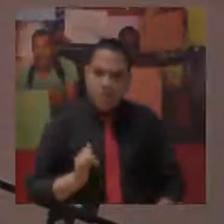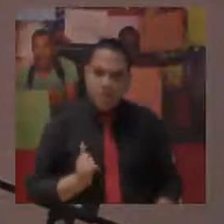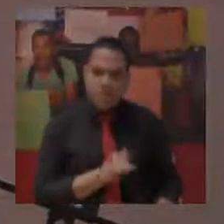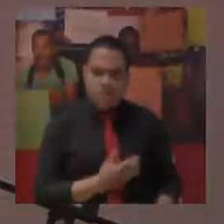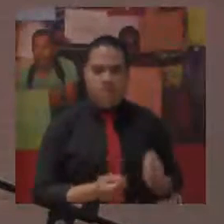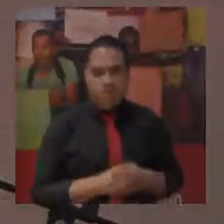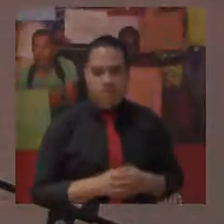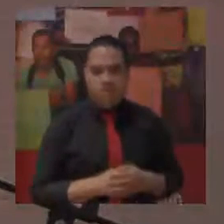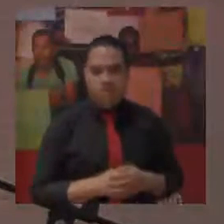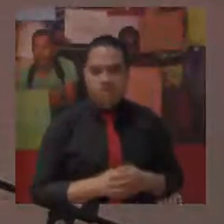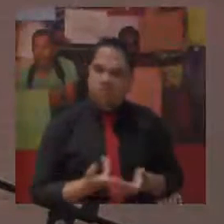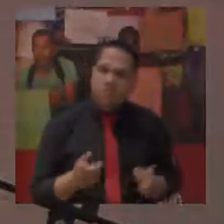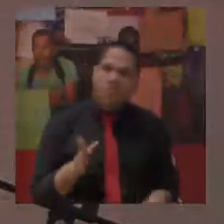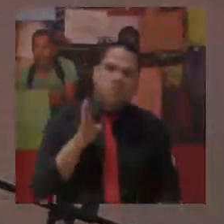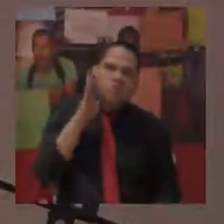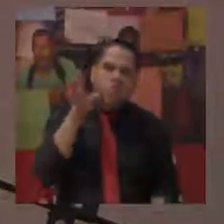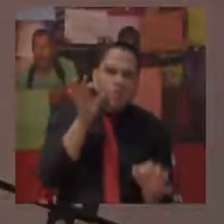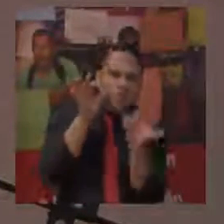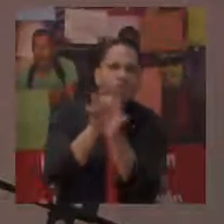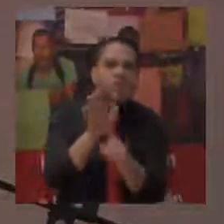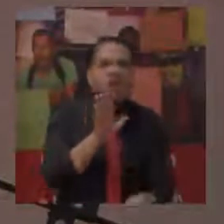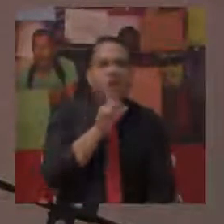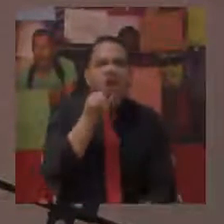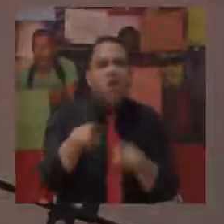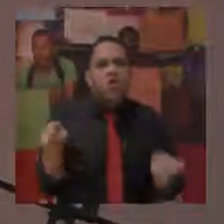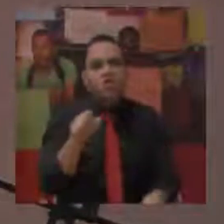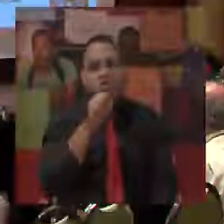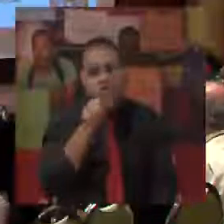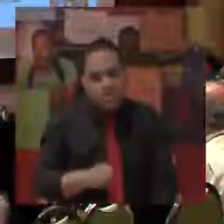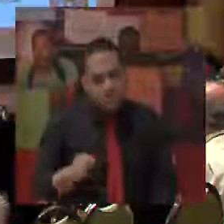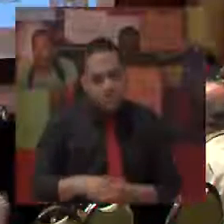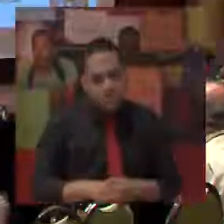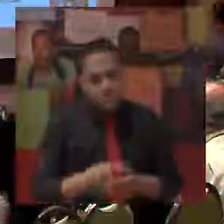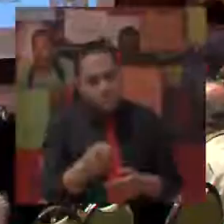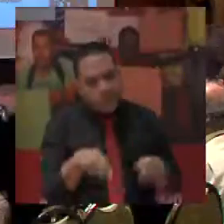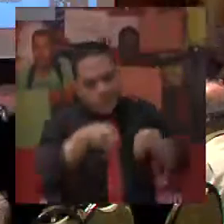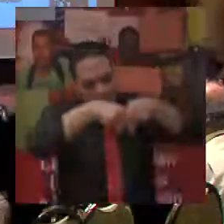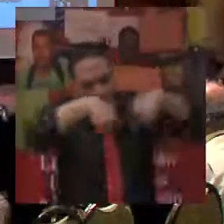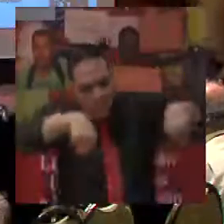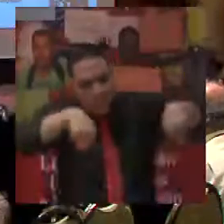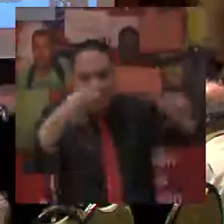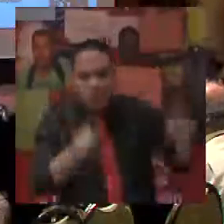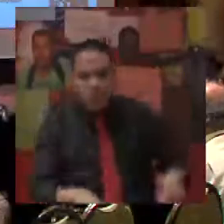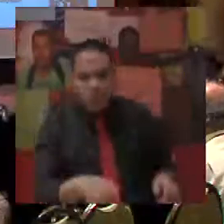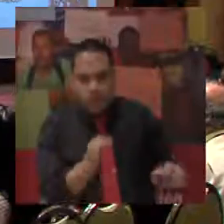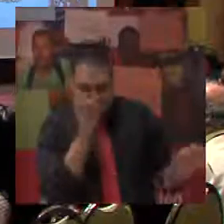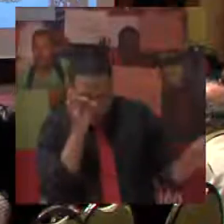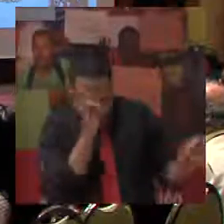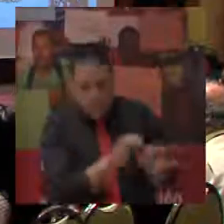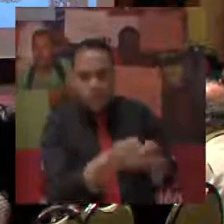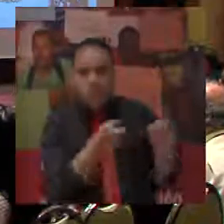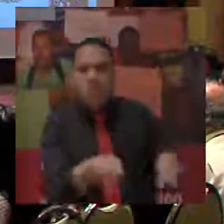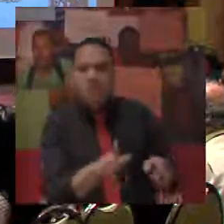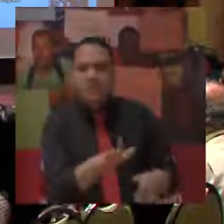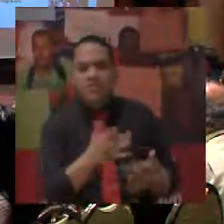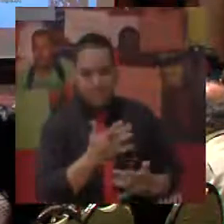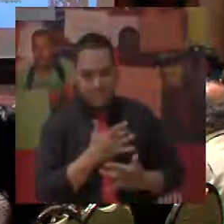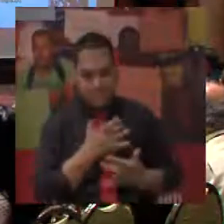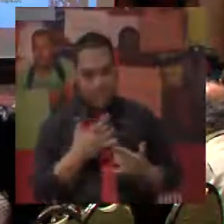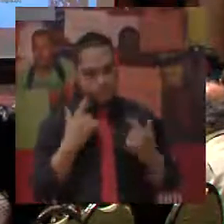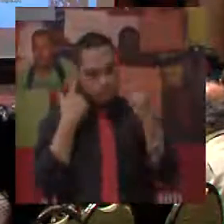enfoques de vejez y envejecimiento, fortalecer nuestro enfoque de género y trabajar también el tema de la salud